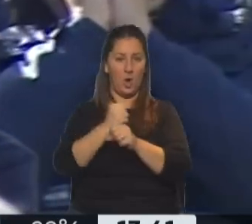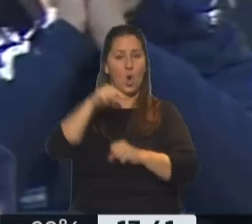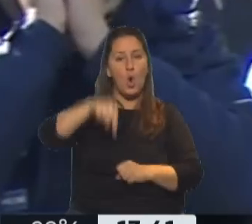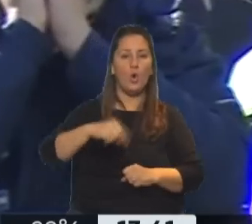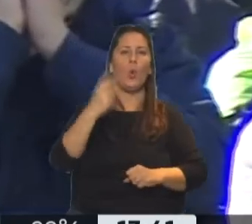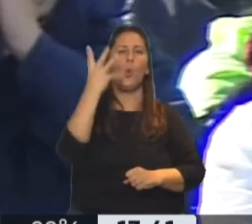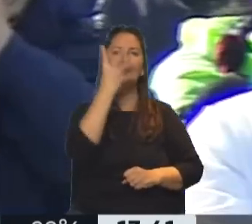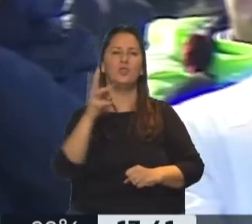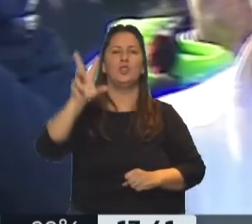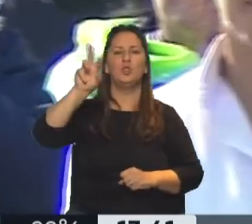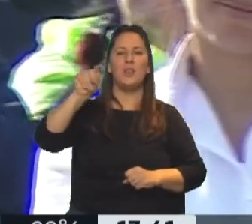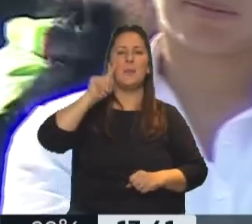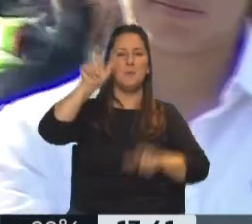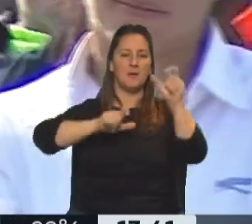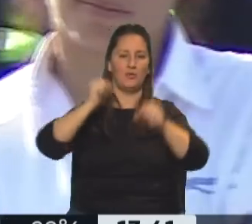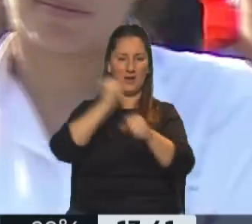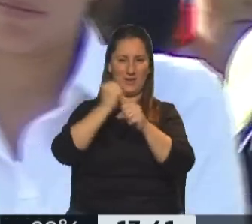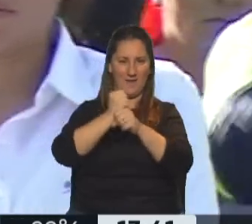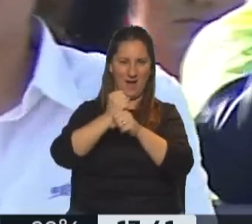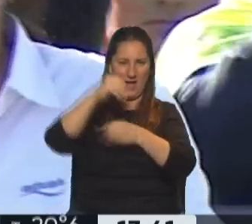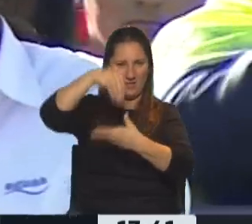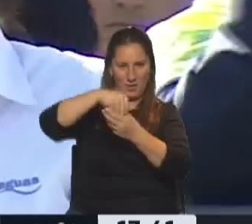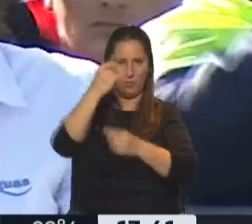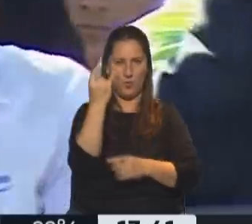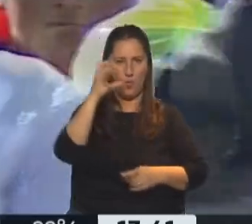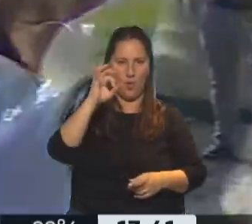de 430.000 trabajadores de la UOCRA.